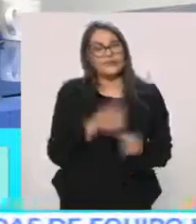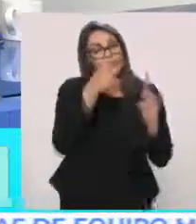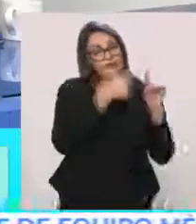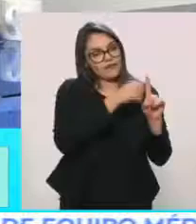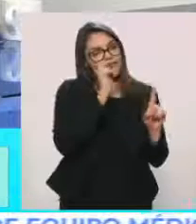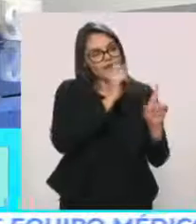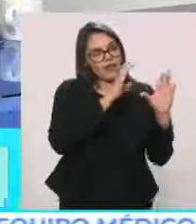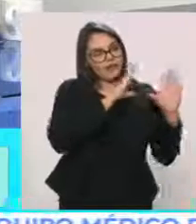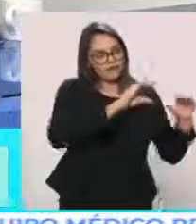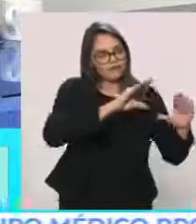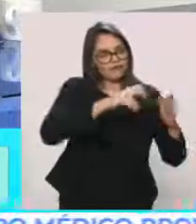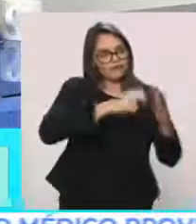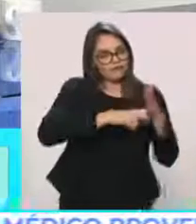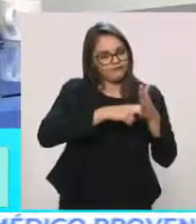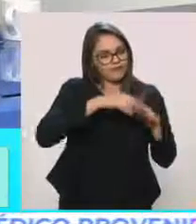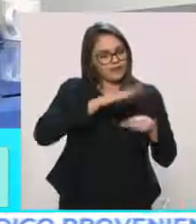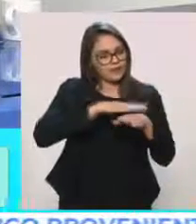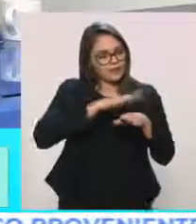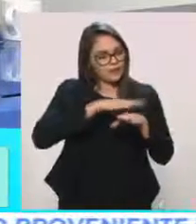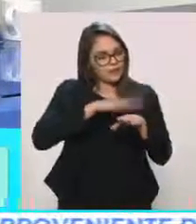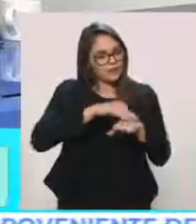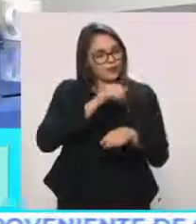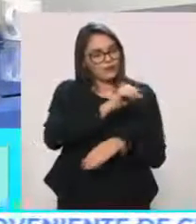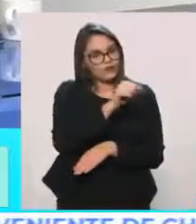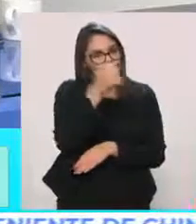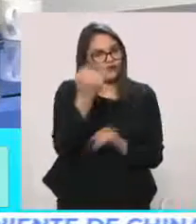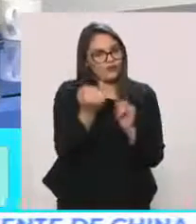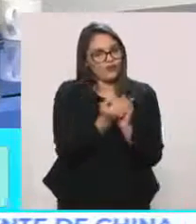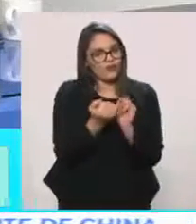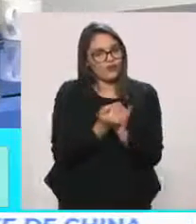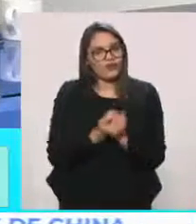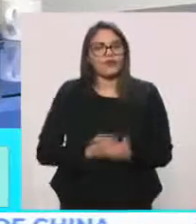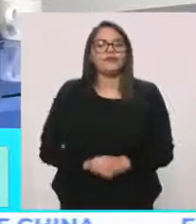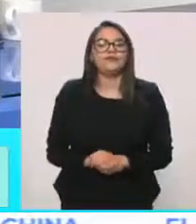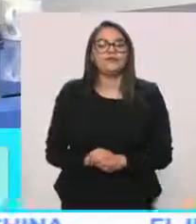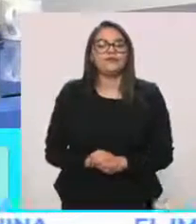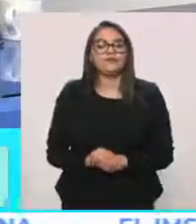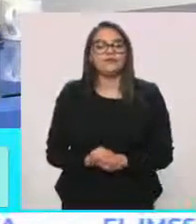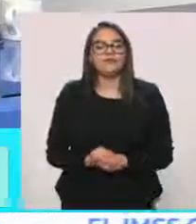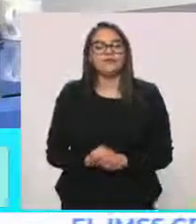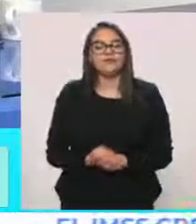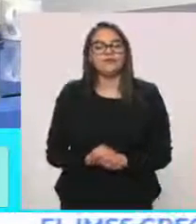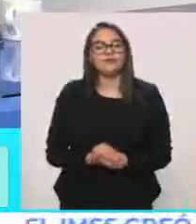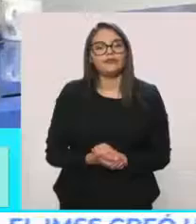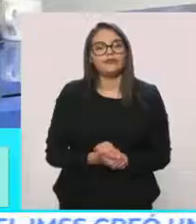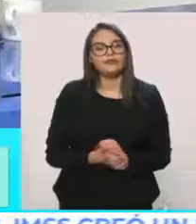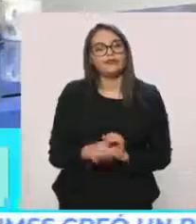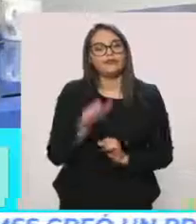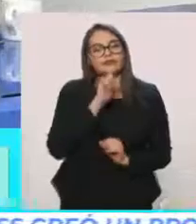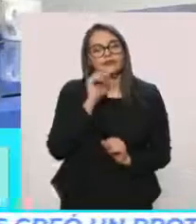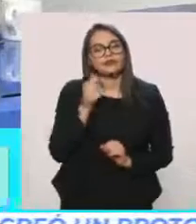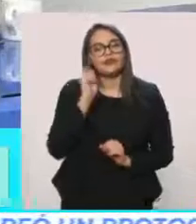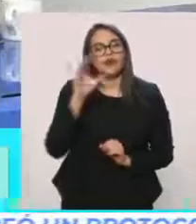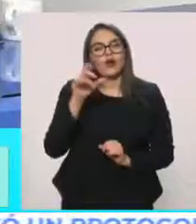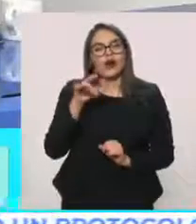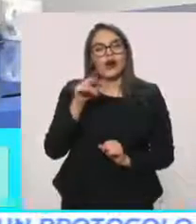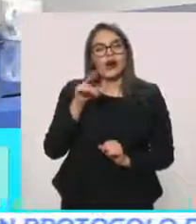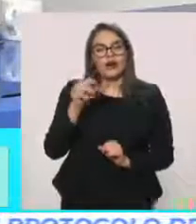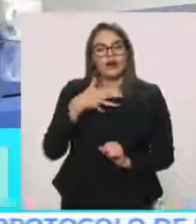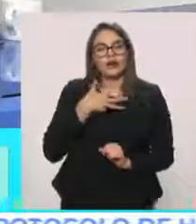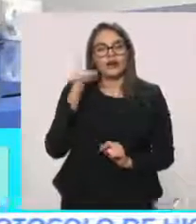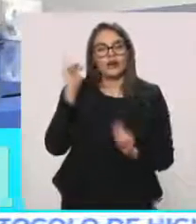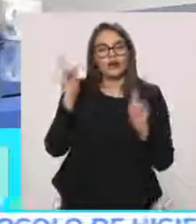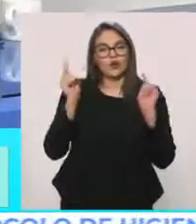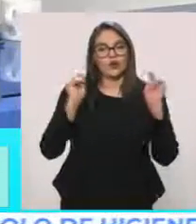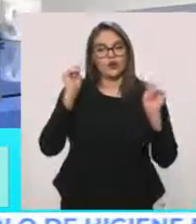que hacer un gran trabajo es especialmente en uno de los segmentos que representa Concanaco, que es el turismo, en